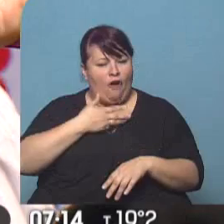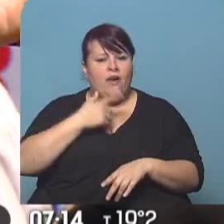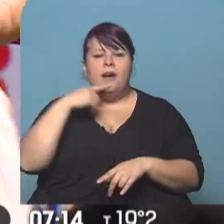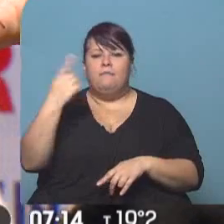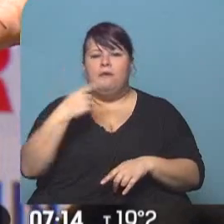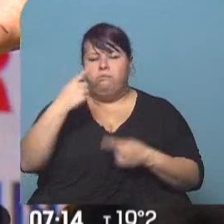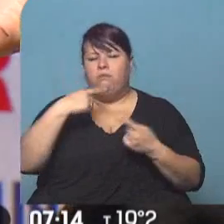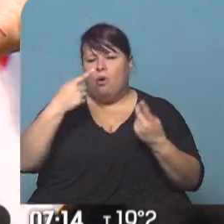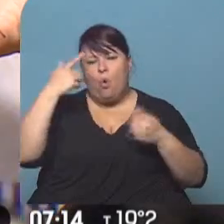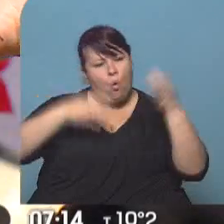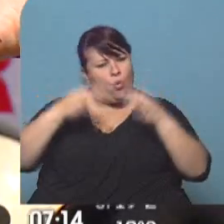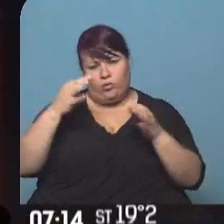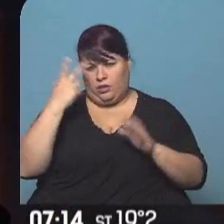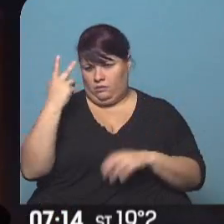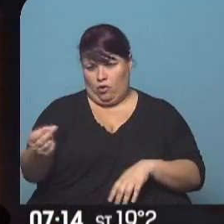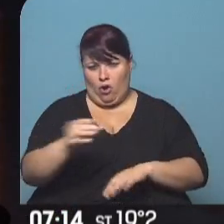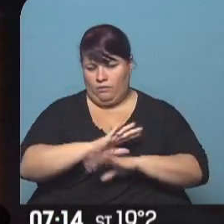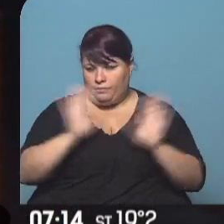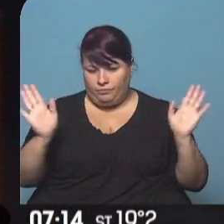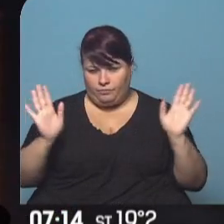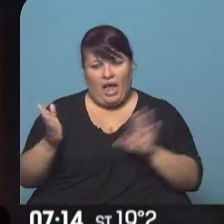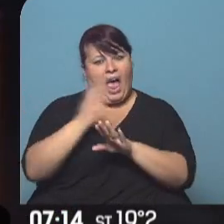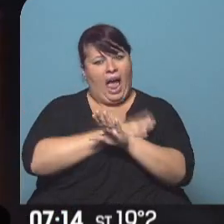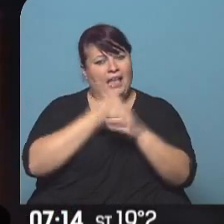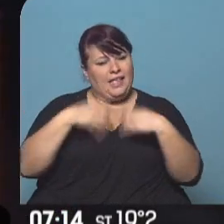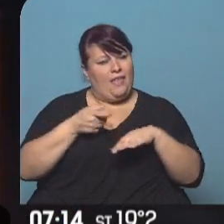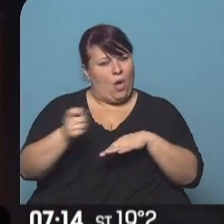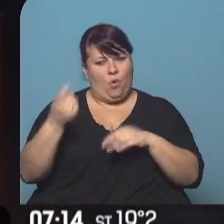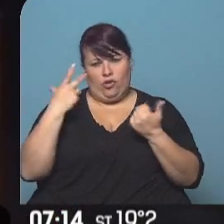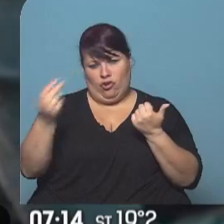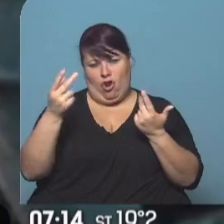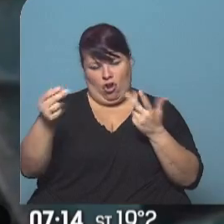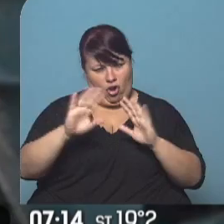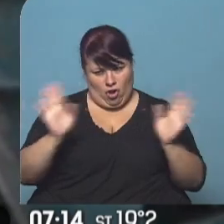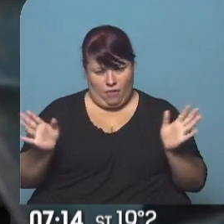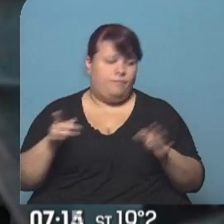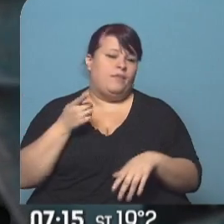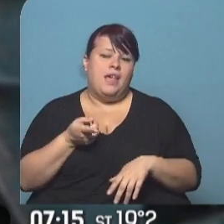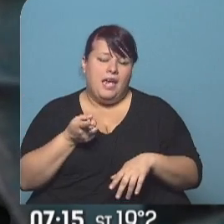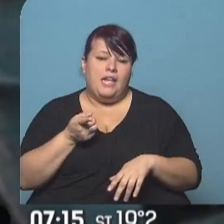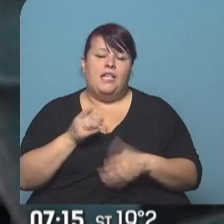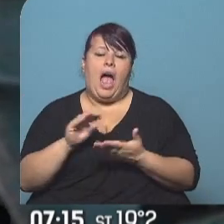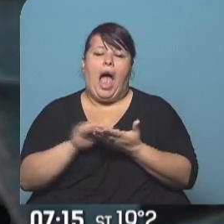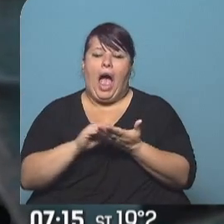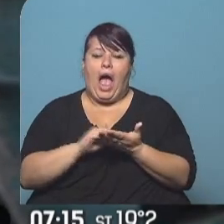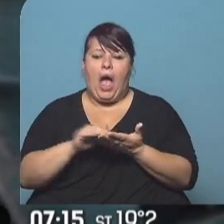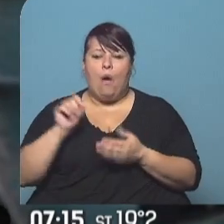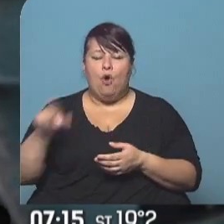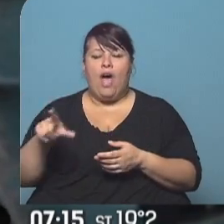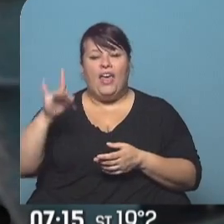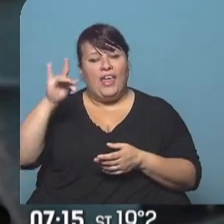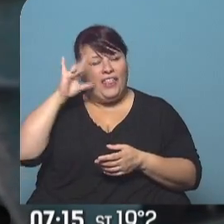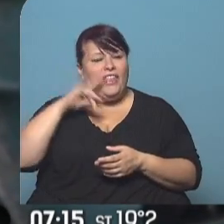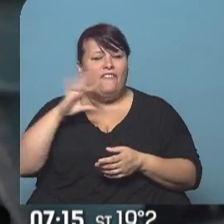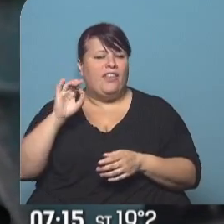contestadas por distintas instancias de la justicia de manera anterior al inicio del proceso oral. Eso el abogado de Devido